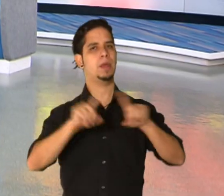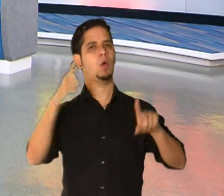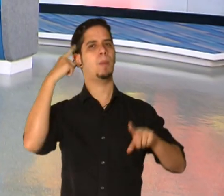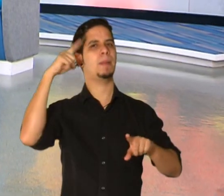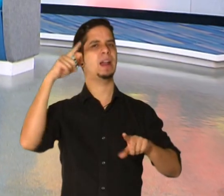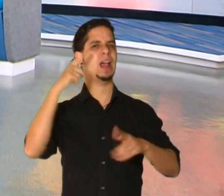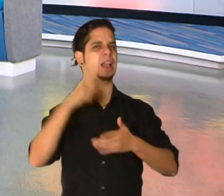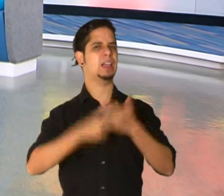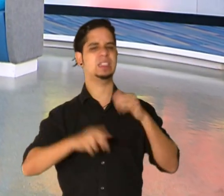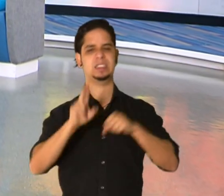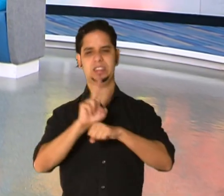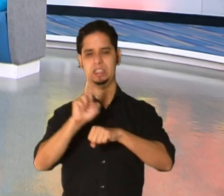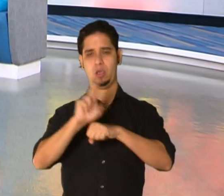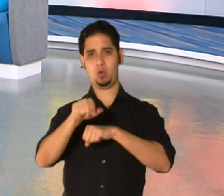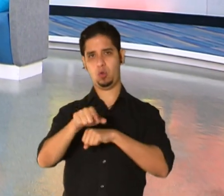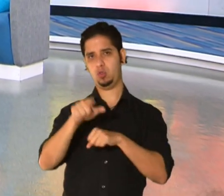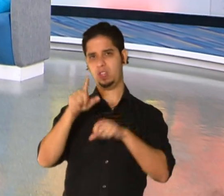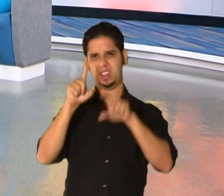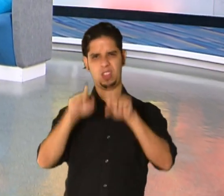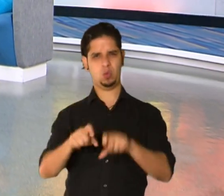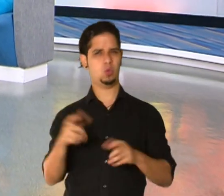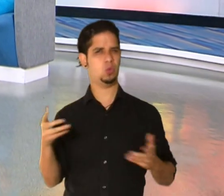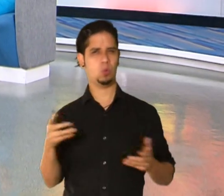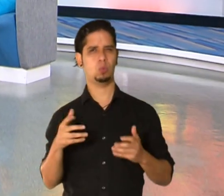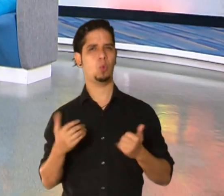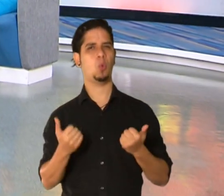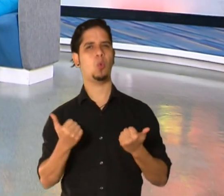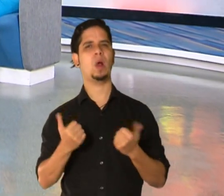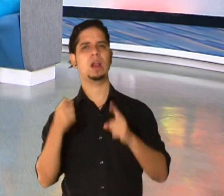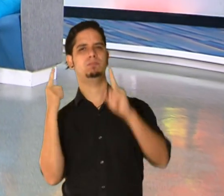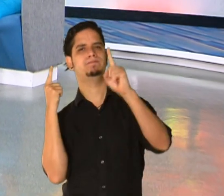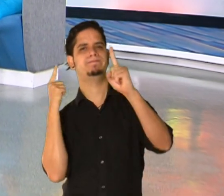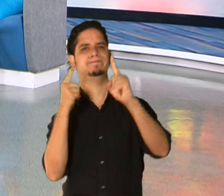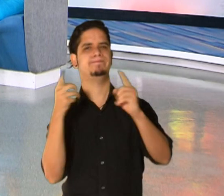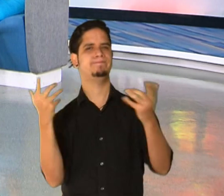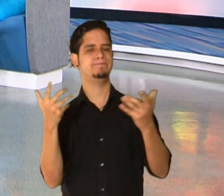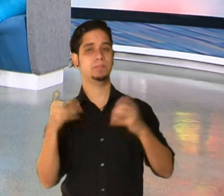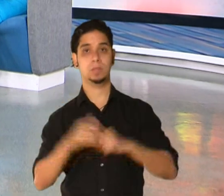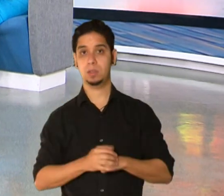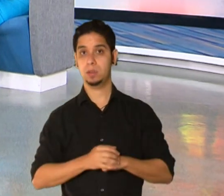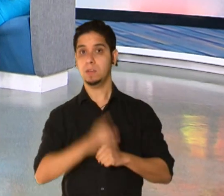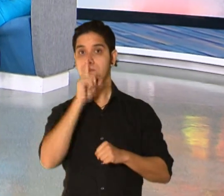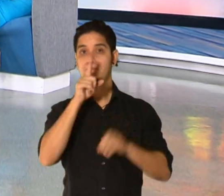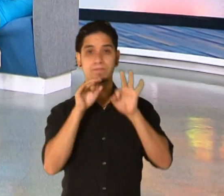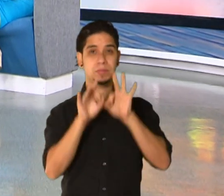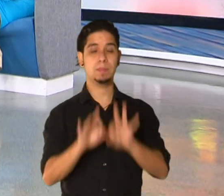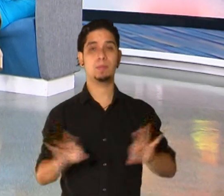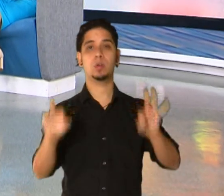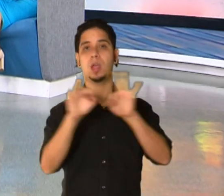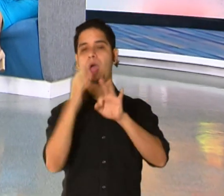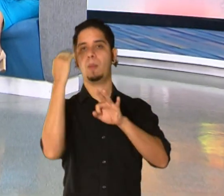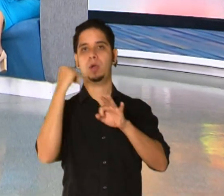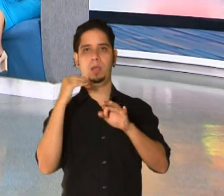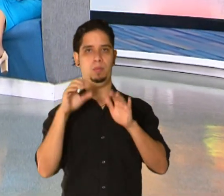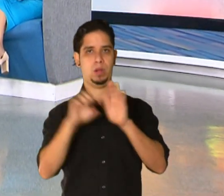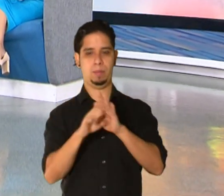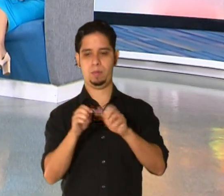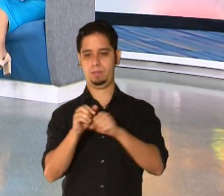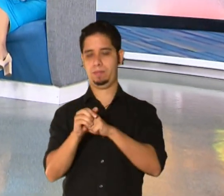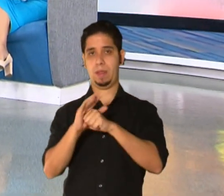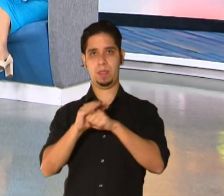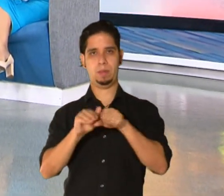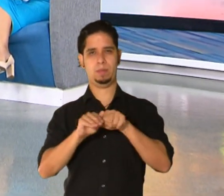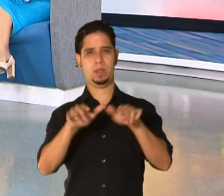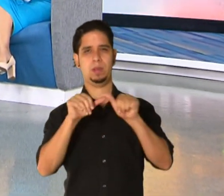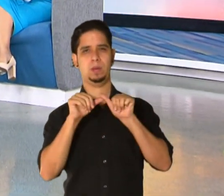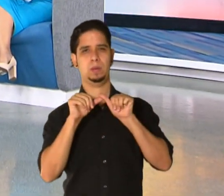utilizar el resultado de este estudio del que vamos a hablar más adelante? Sí, es muy importante porque conforme la pandemia va progresando y